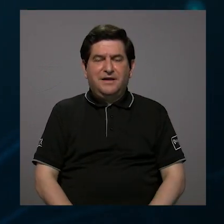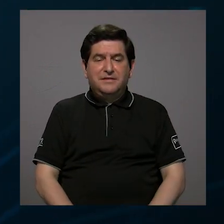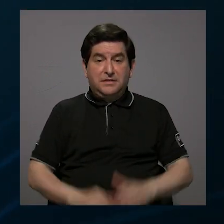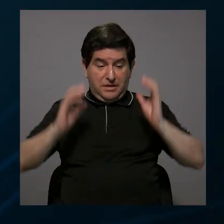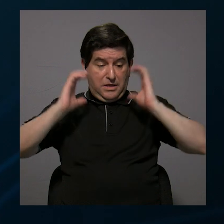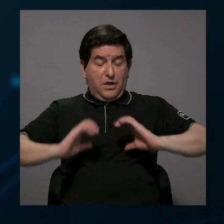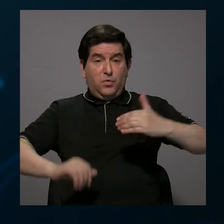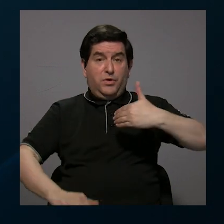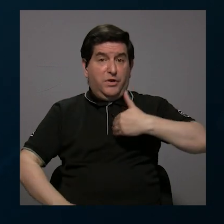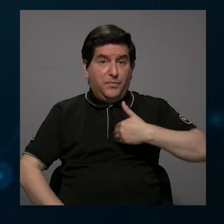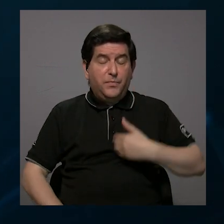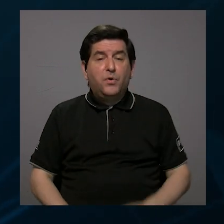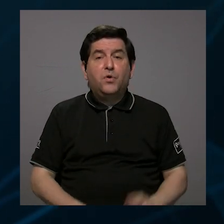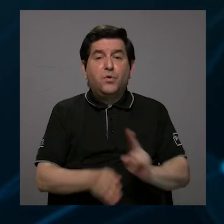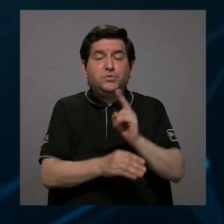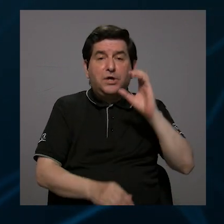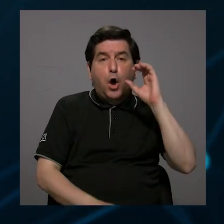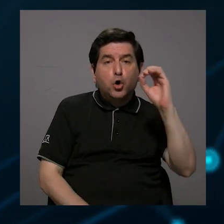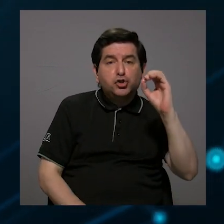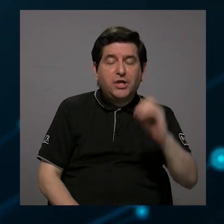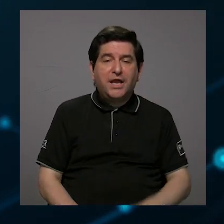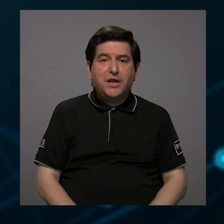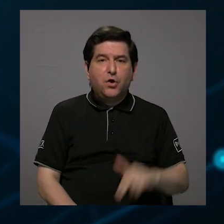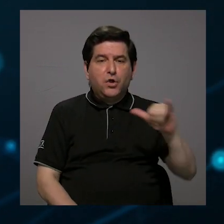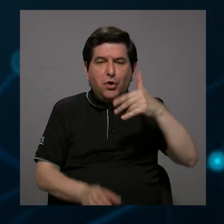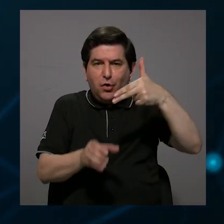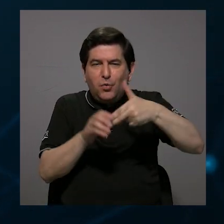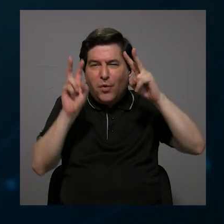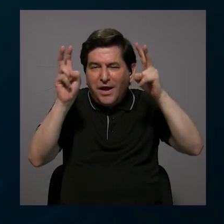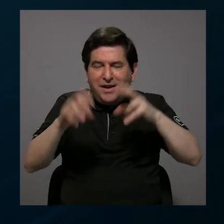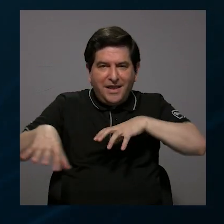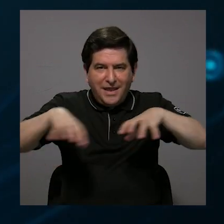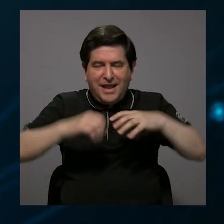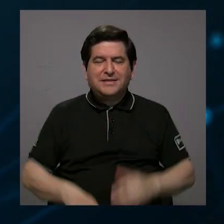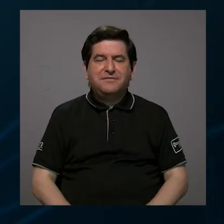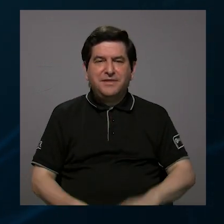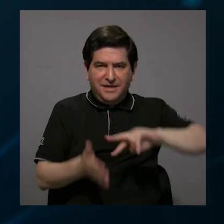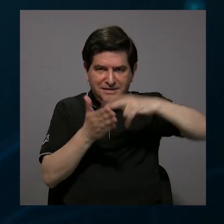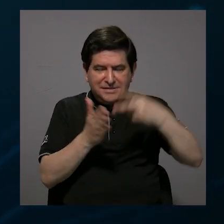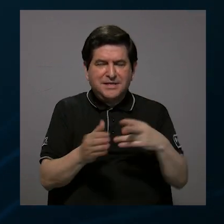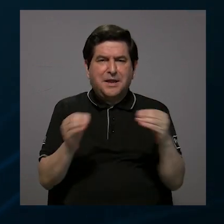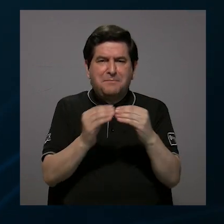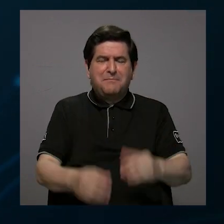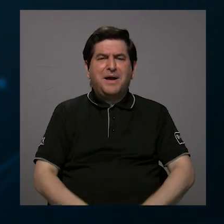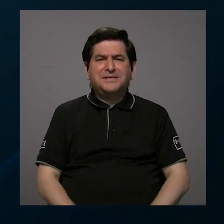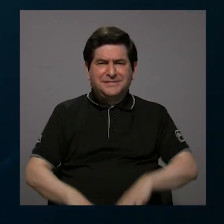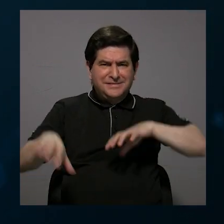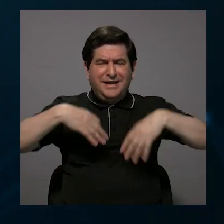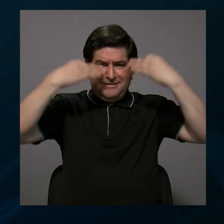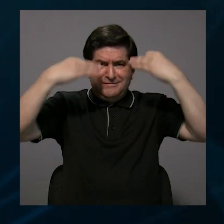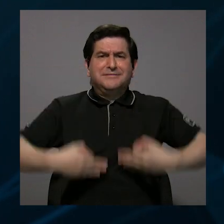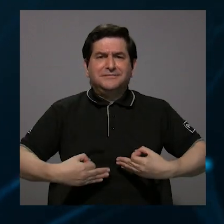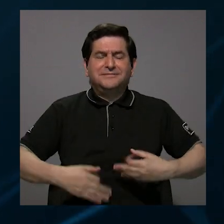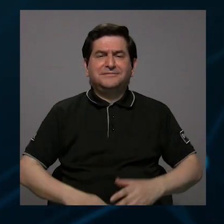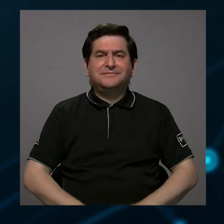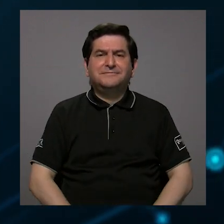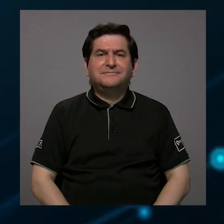la habilidad del cuerpo para utilizar el oxígeno como combustible durante actividades que involucren mayor esfuerzo físico.